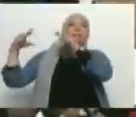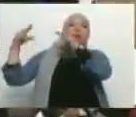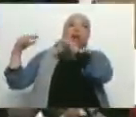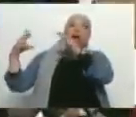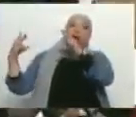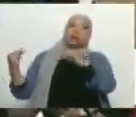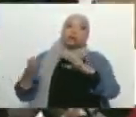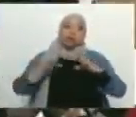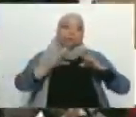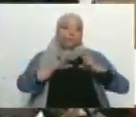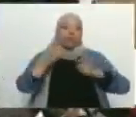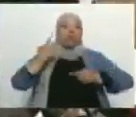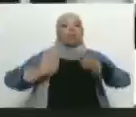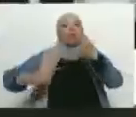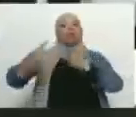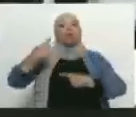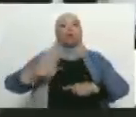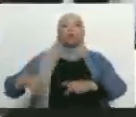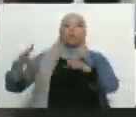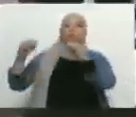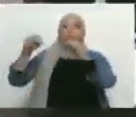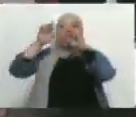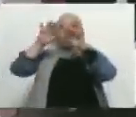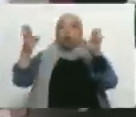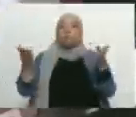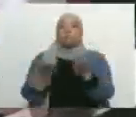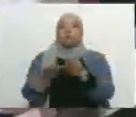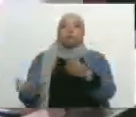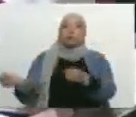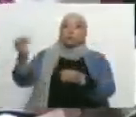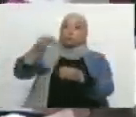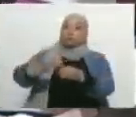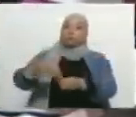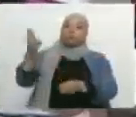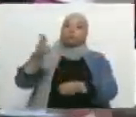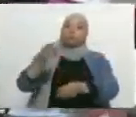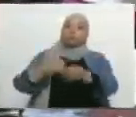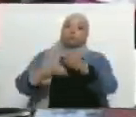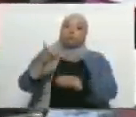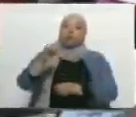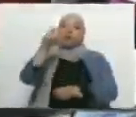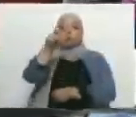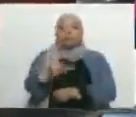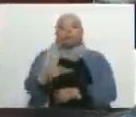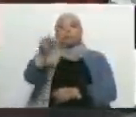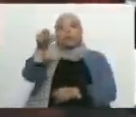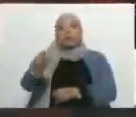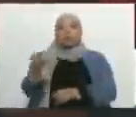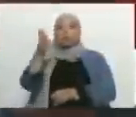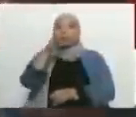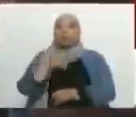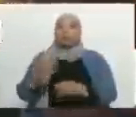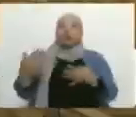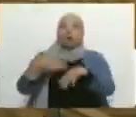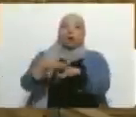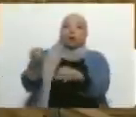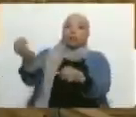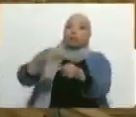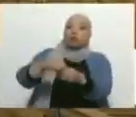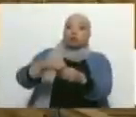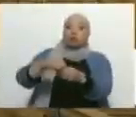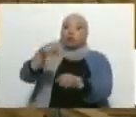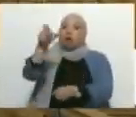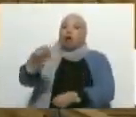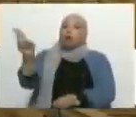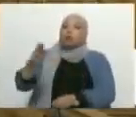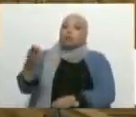el corazón, la esperanza de un mundo incluyente, de que no existan personas como usted,